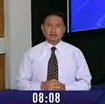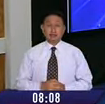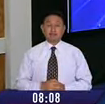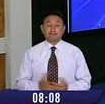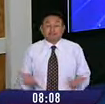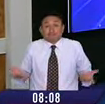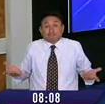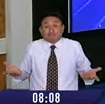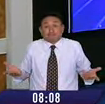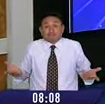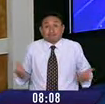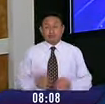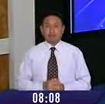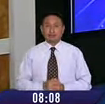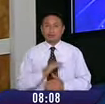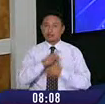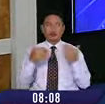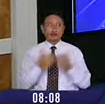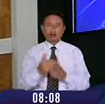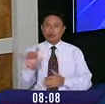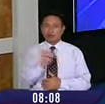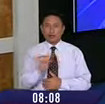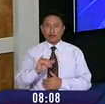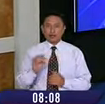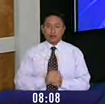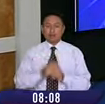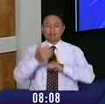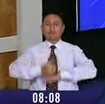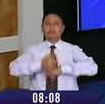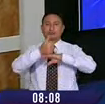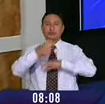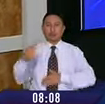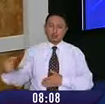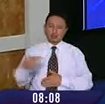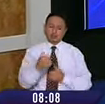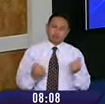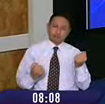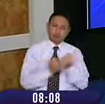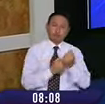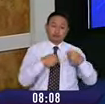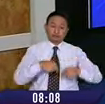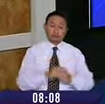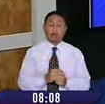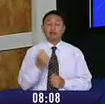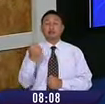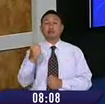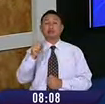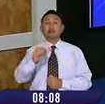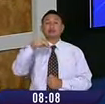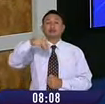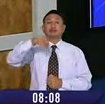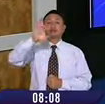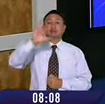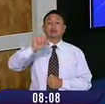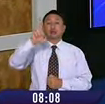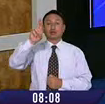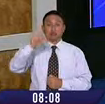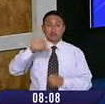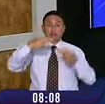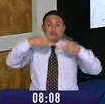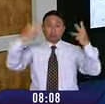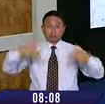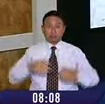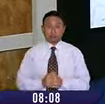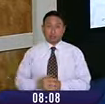Claro, o sea, todos nos pasa lo mismo. Autoridades, hay que trabajar de la mano. Vamos a Santa Rosa de Chillo Gallo. Rompe